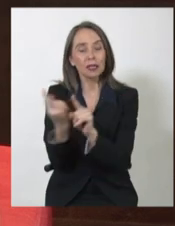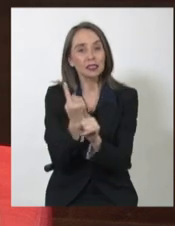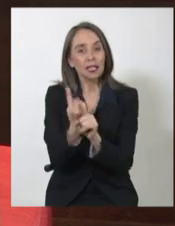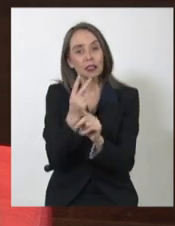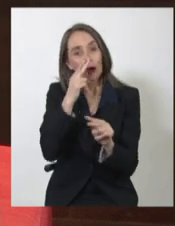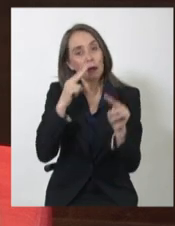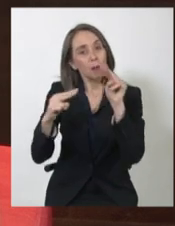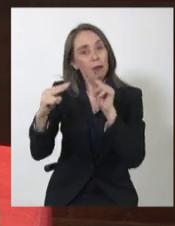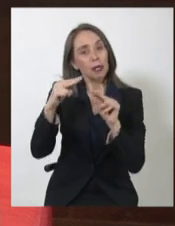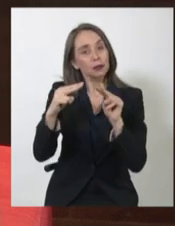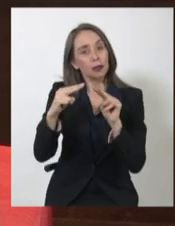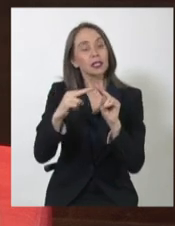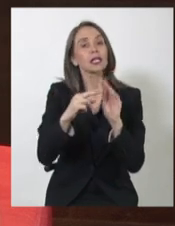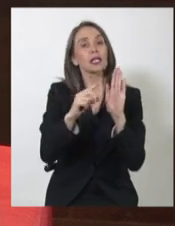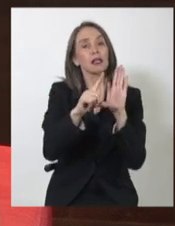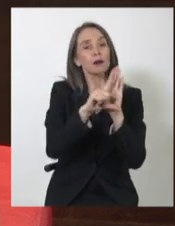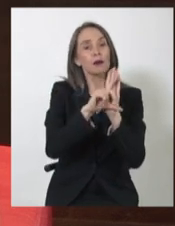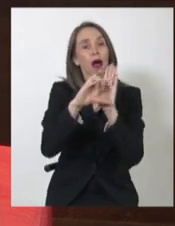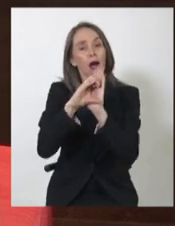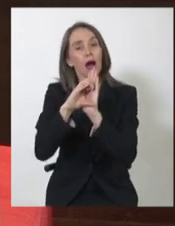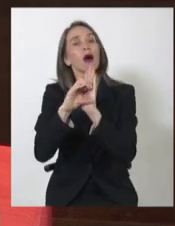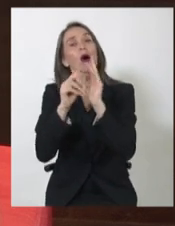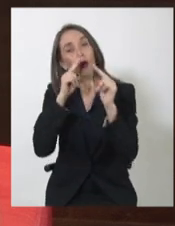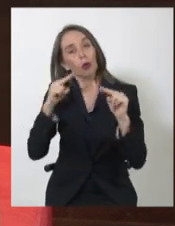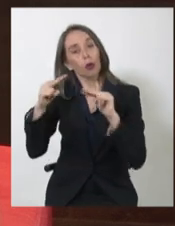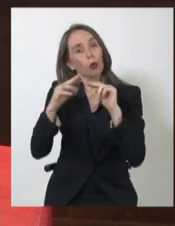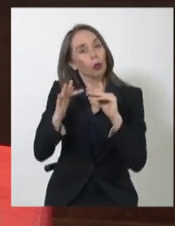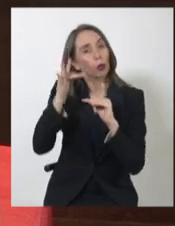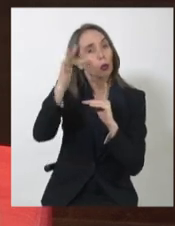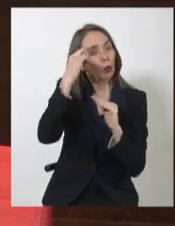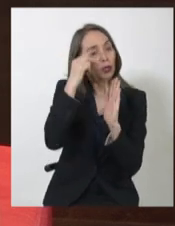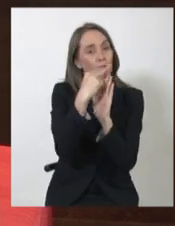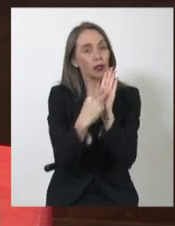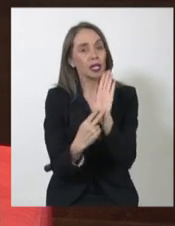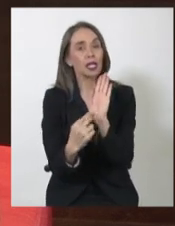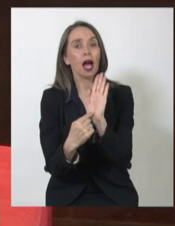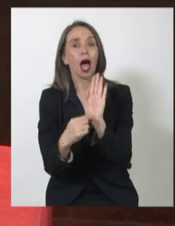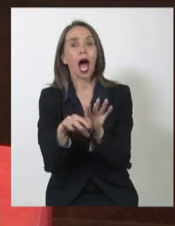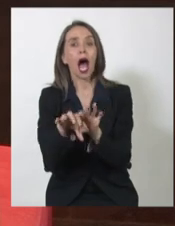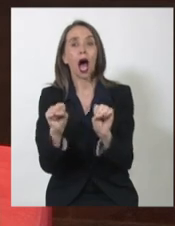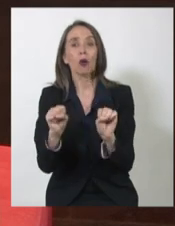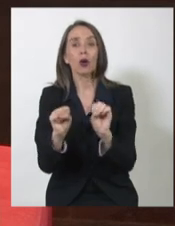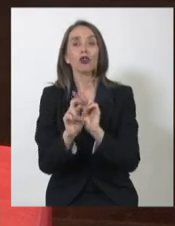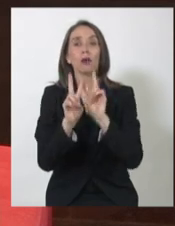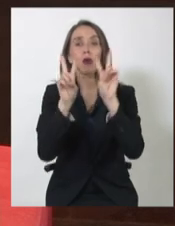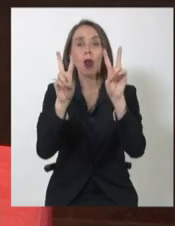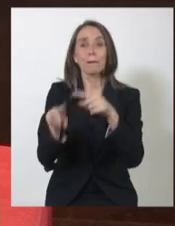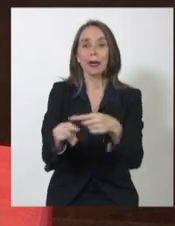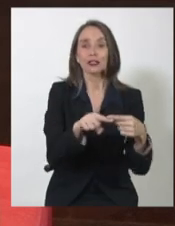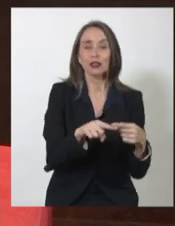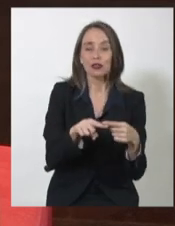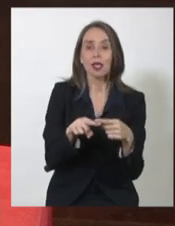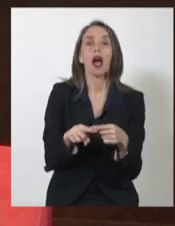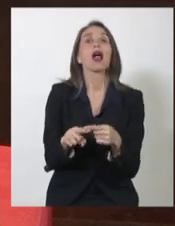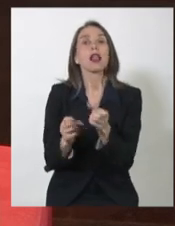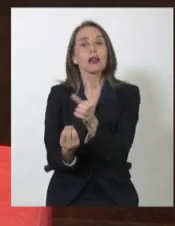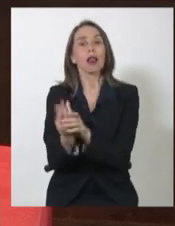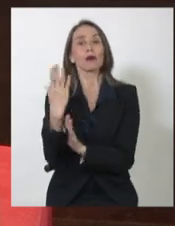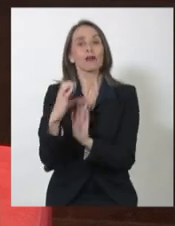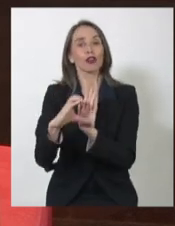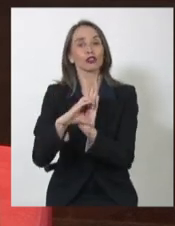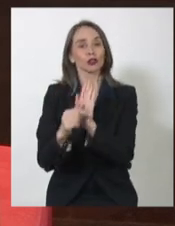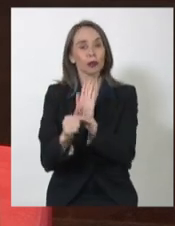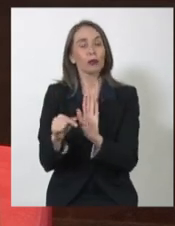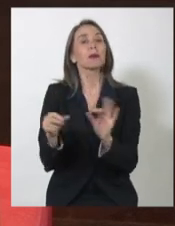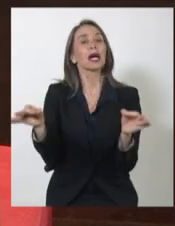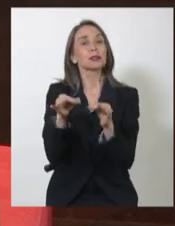una perspectiva jurídica y prospectiva el acuerdo por la paz social y la nueva Constitución. Para contextualizar